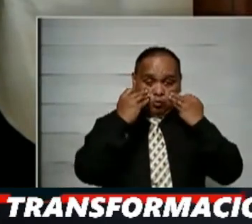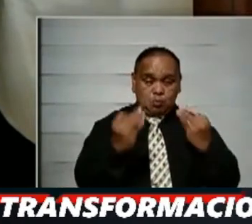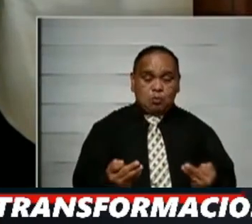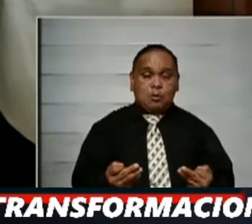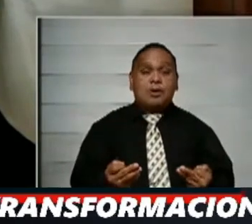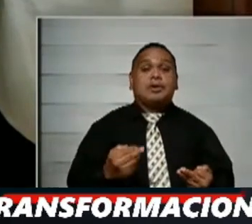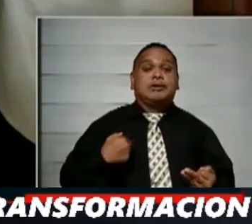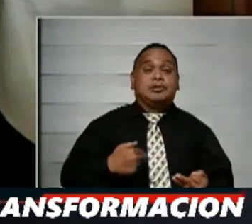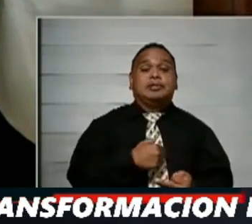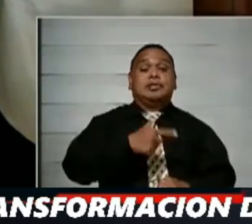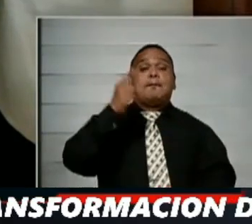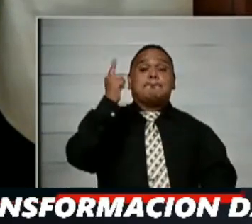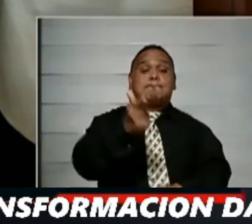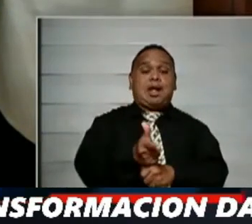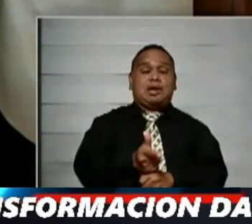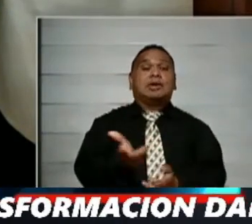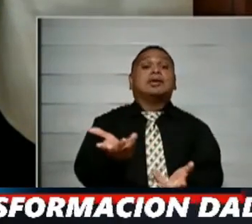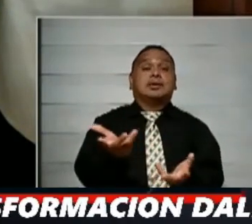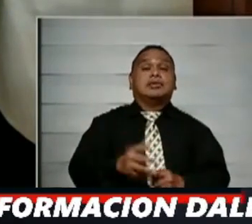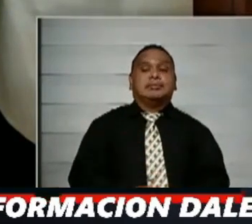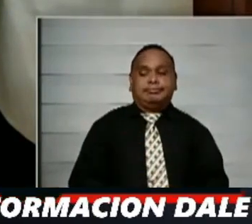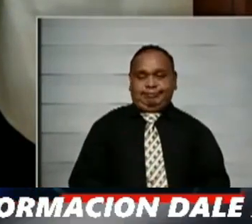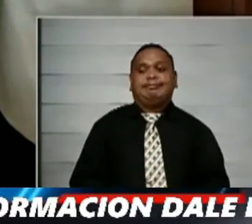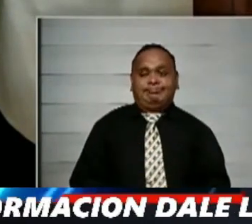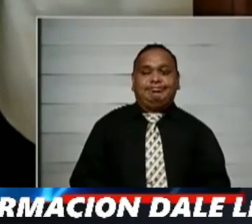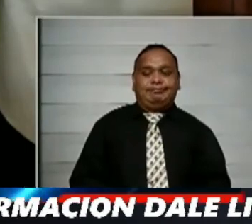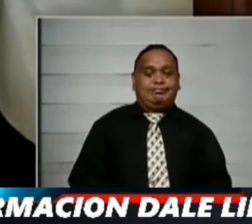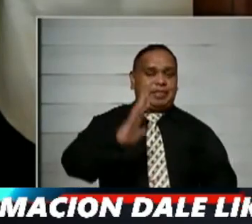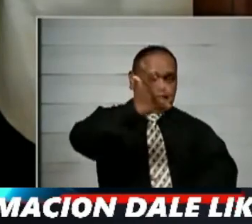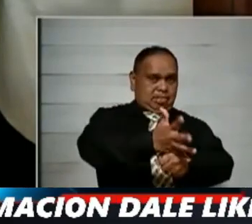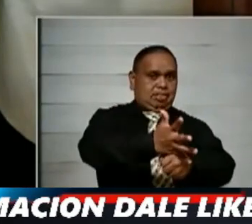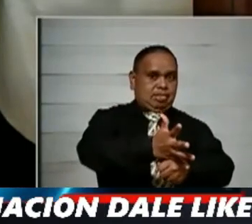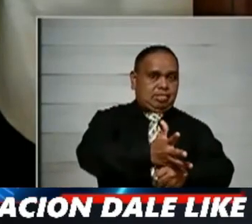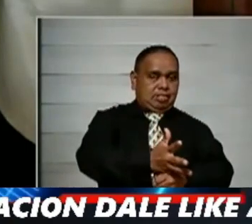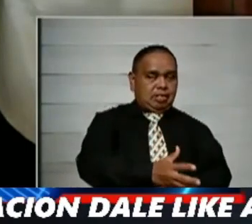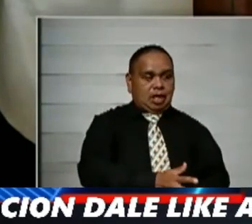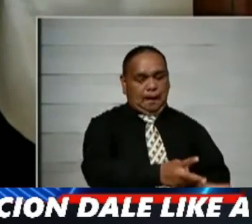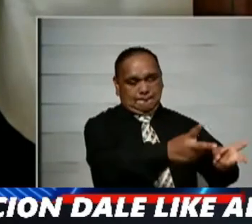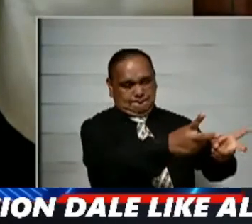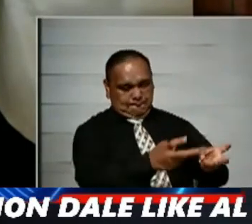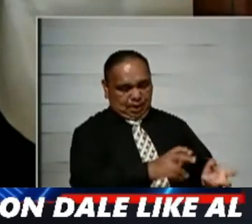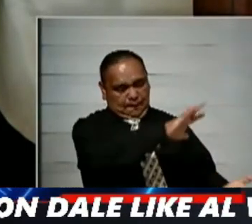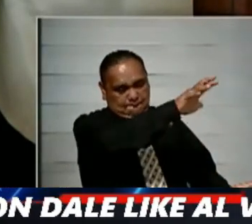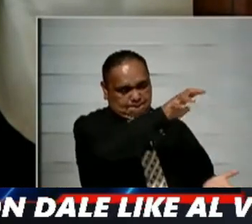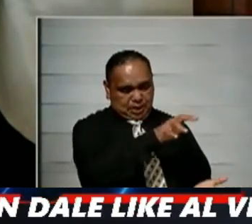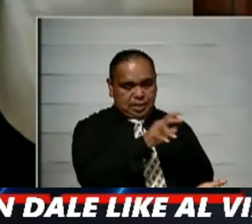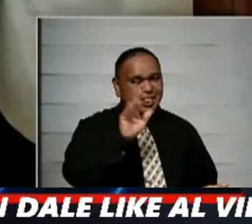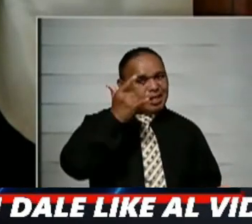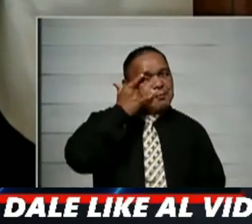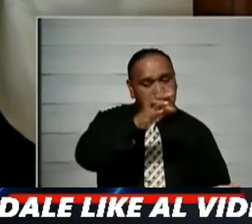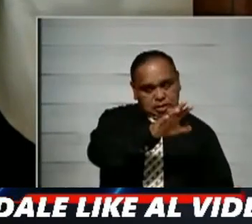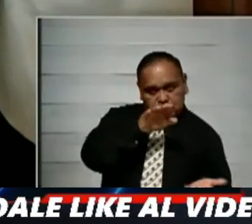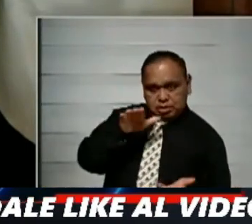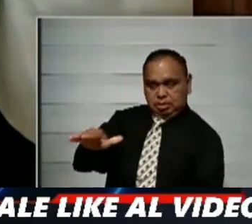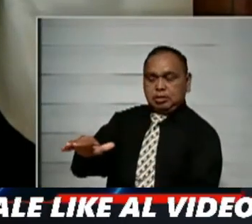queremos, que haya una sanción que le devuelva a Campeche lo robado, porque esa es la palabra. Es